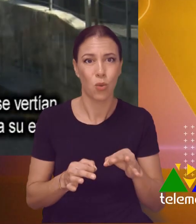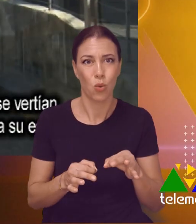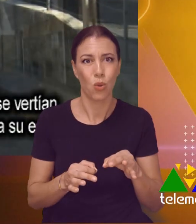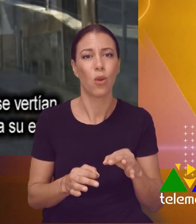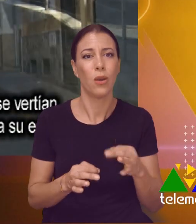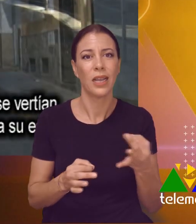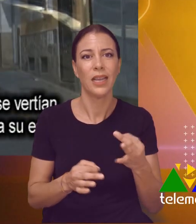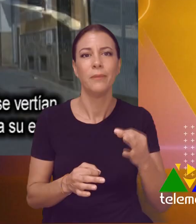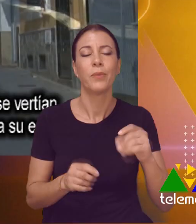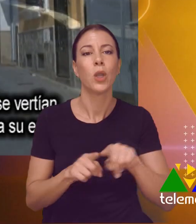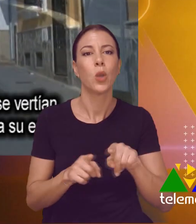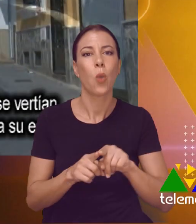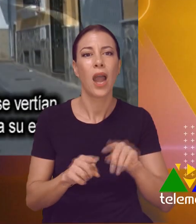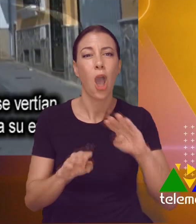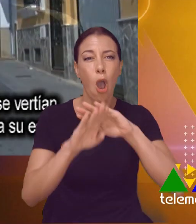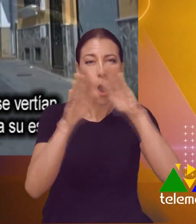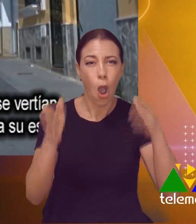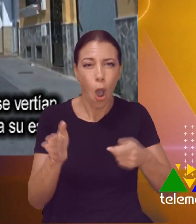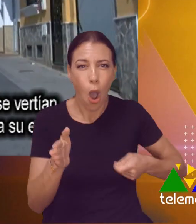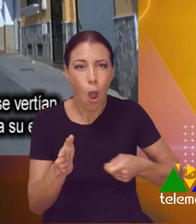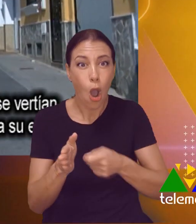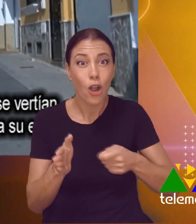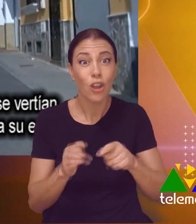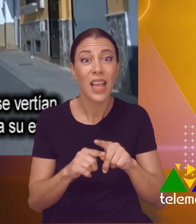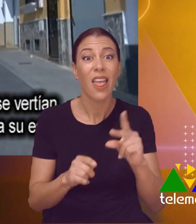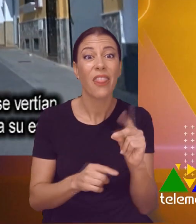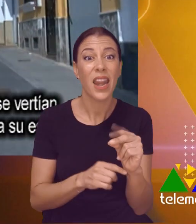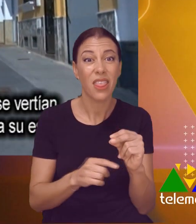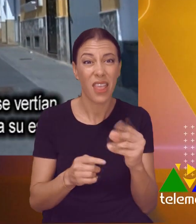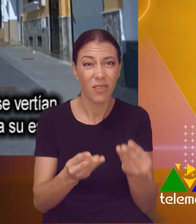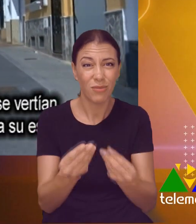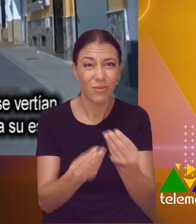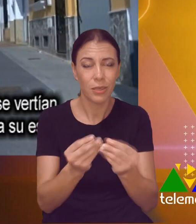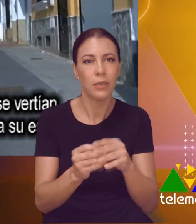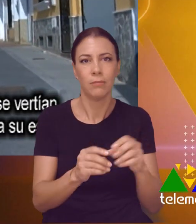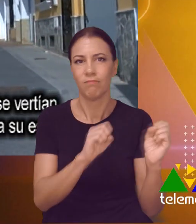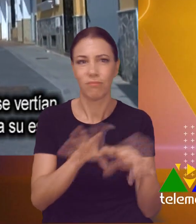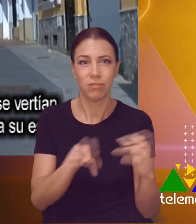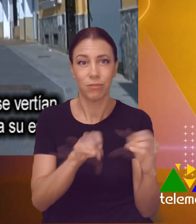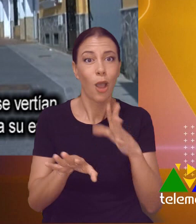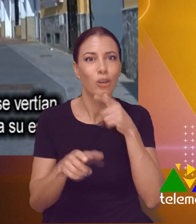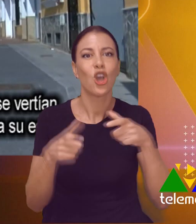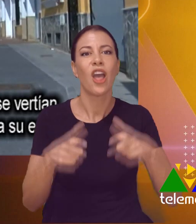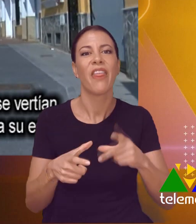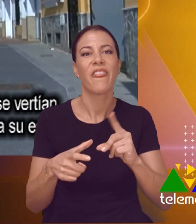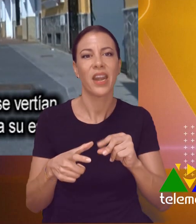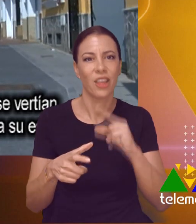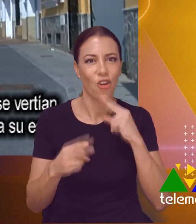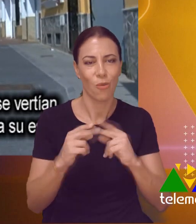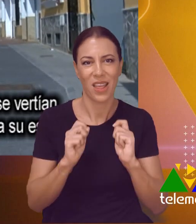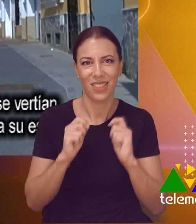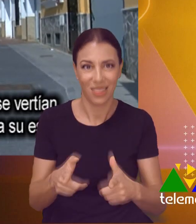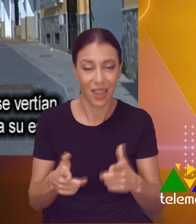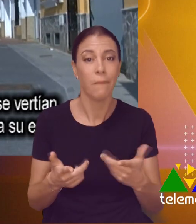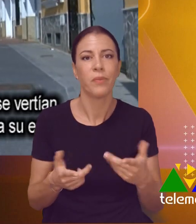donde se tiraban las cenizas de los hornos del Ingenio de La Palma. Ajá, claro, por ahí, por eso lo de claro, cenicero. Por ahí lo de cenicero. Lo mismo